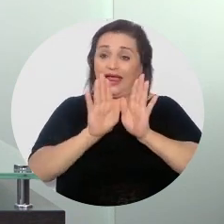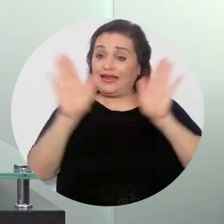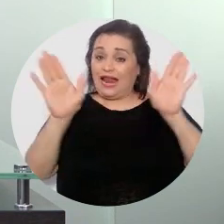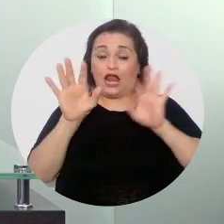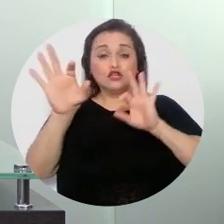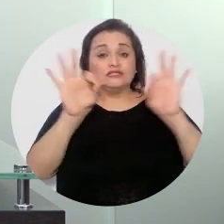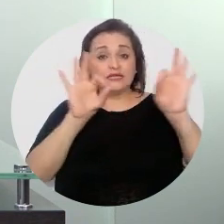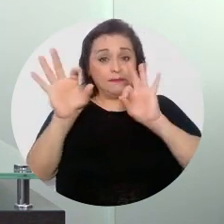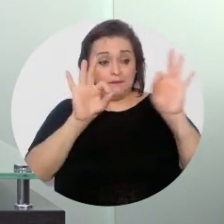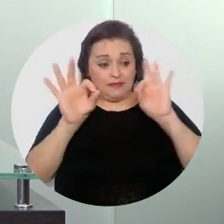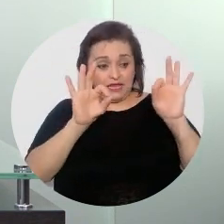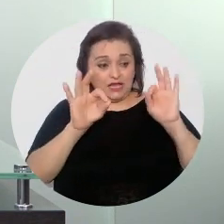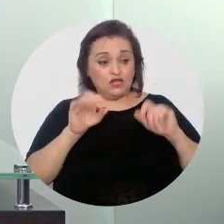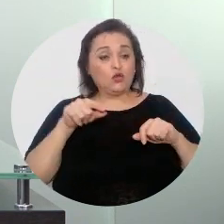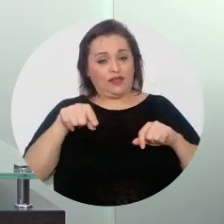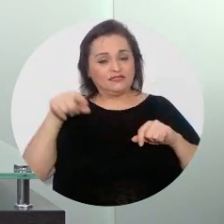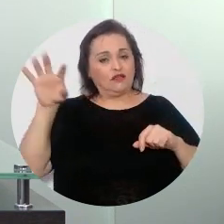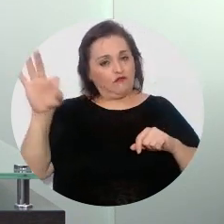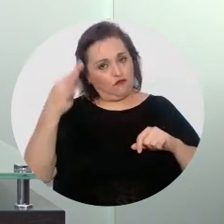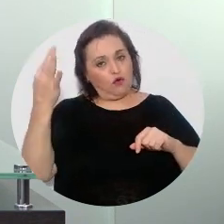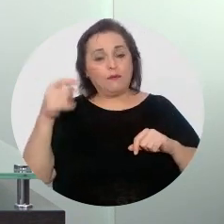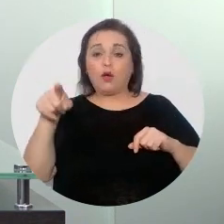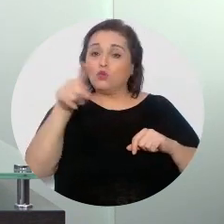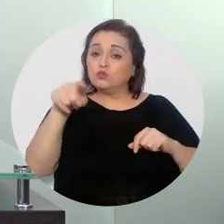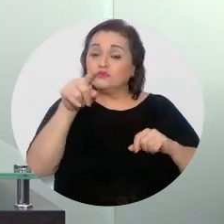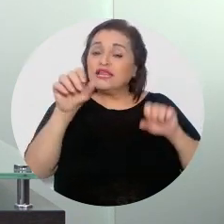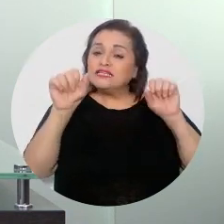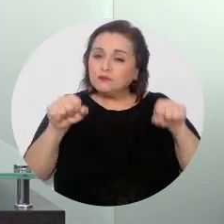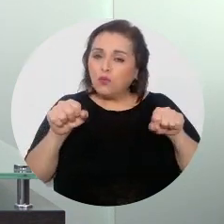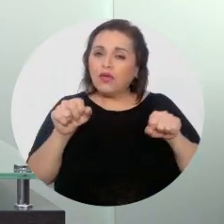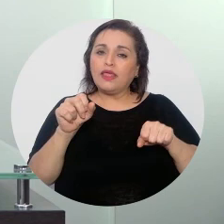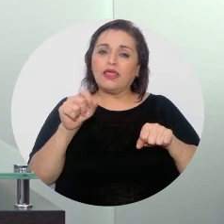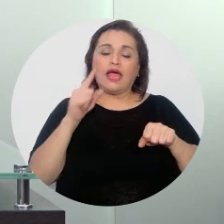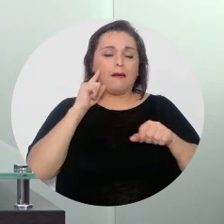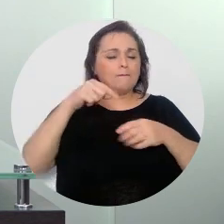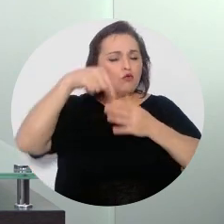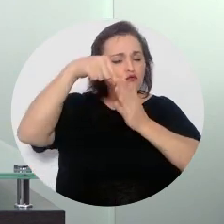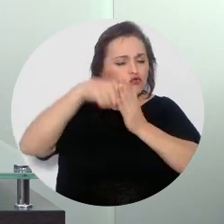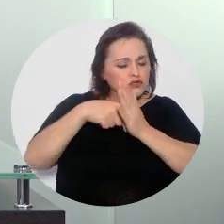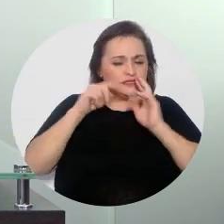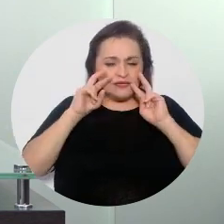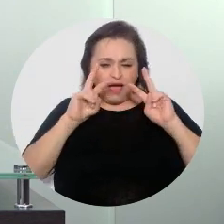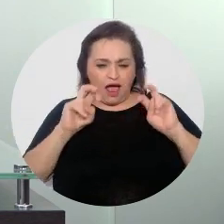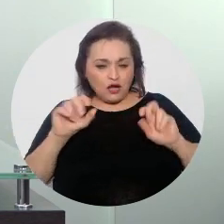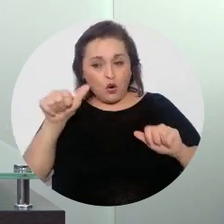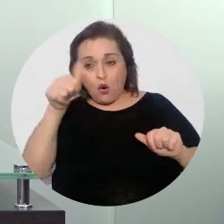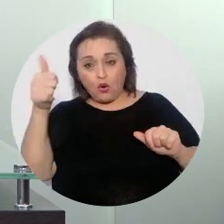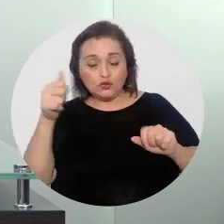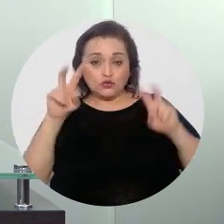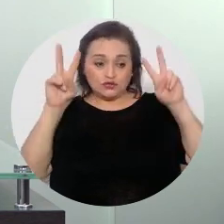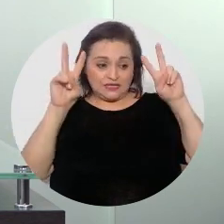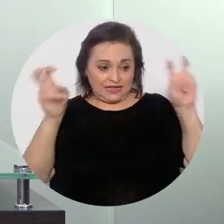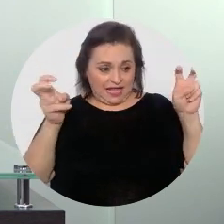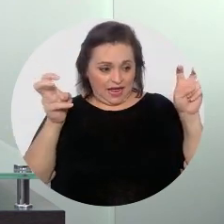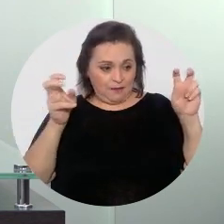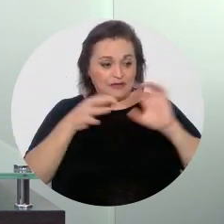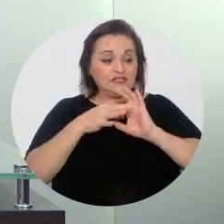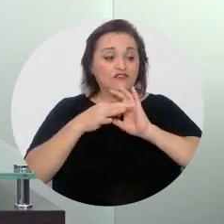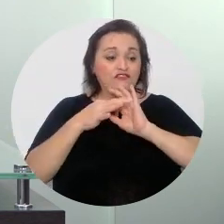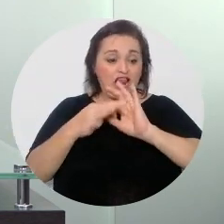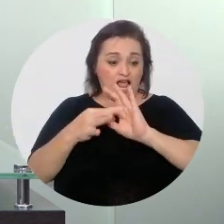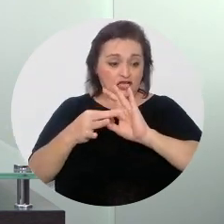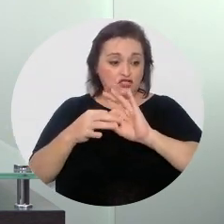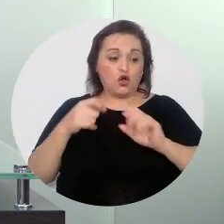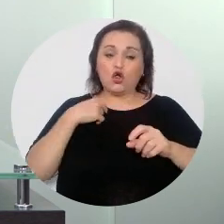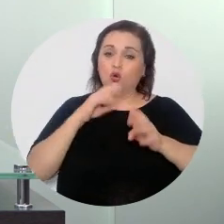En general, les invito de esta manera para que puedan profundizar sobre estos y otros